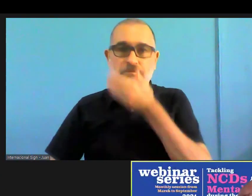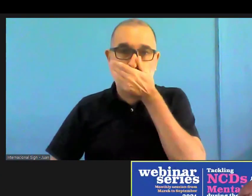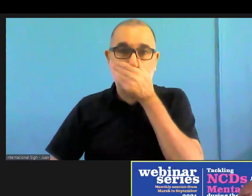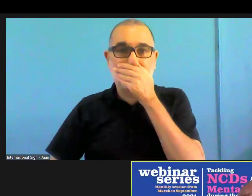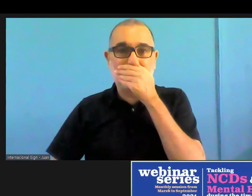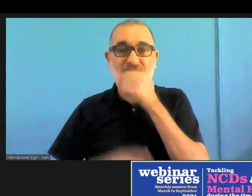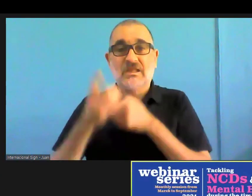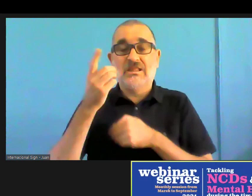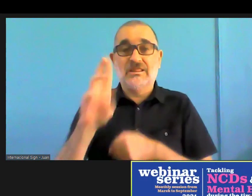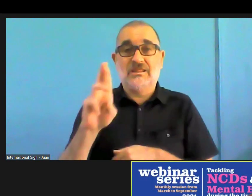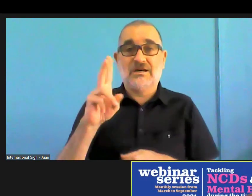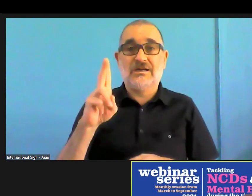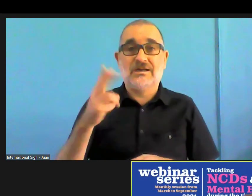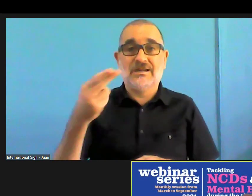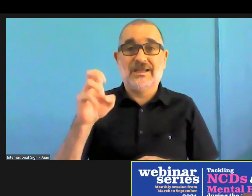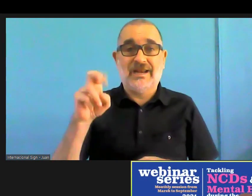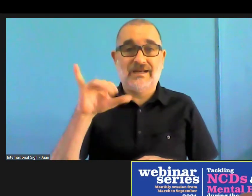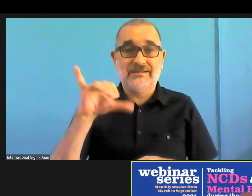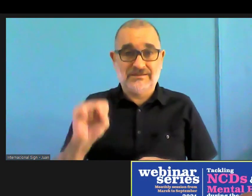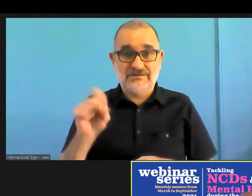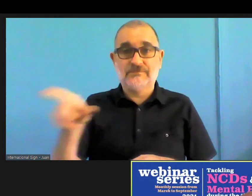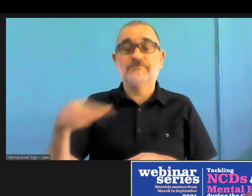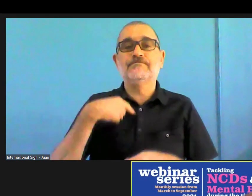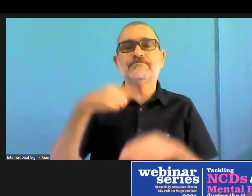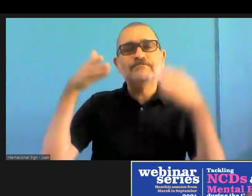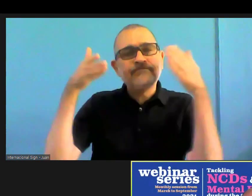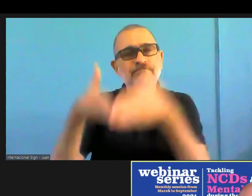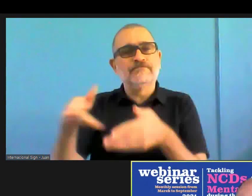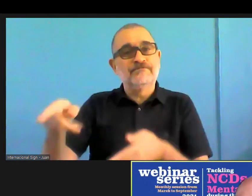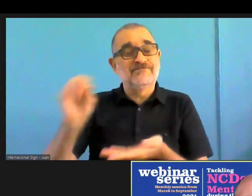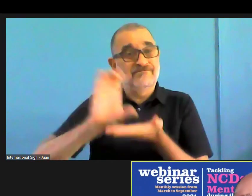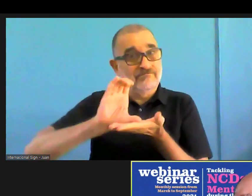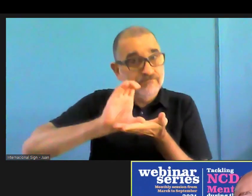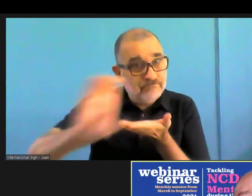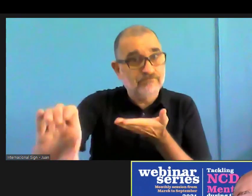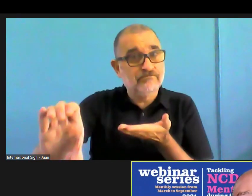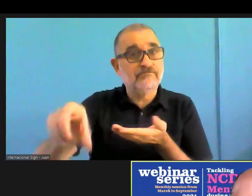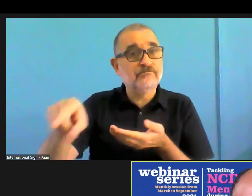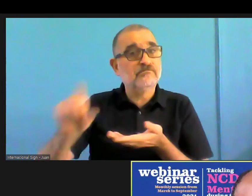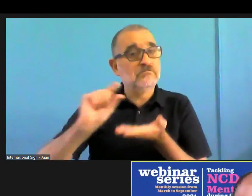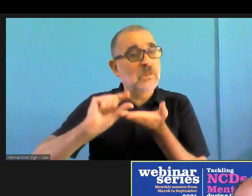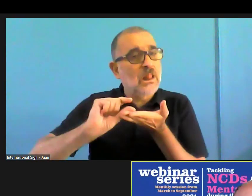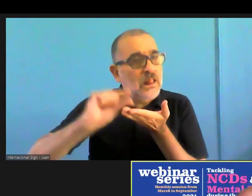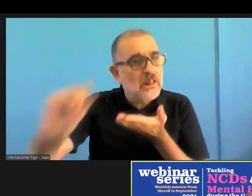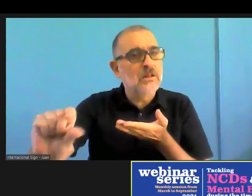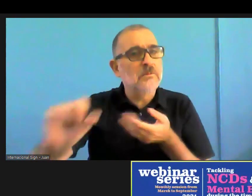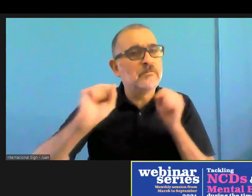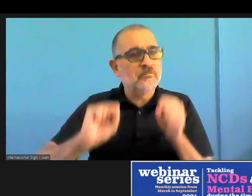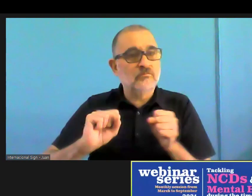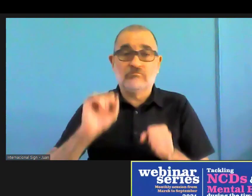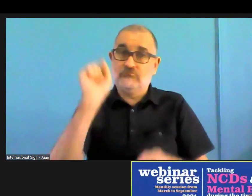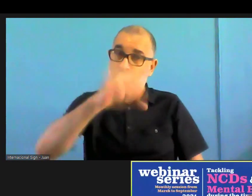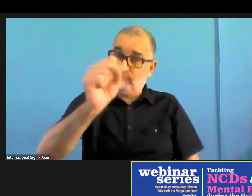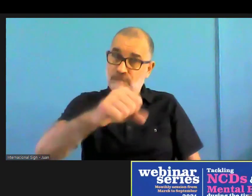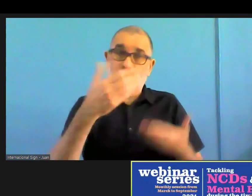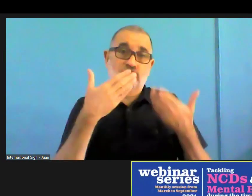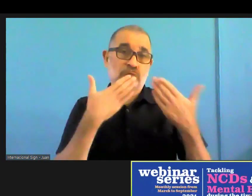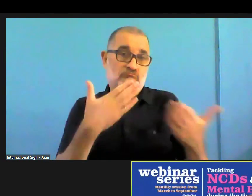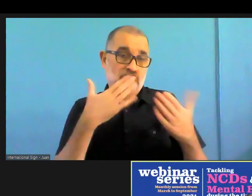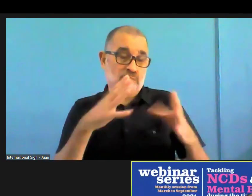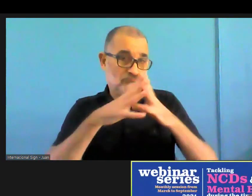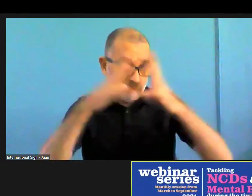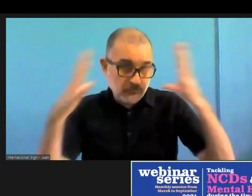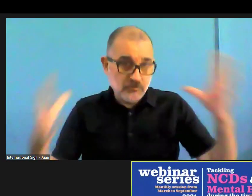inversión. Sí, y muchas gracias, Silvana. Creo que todos se preocupan de qué